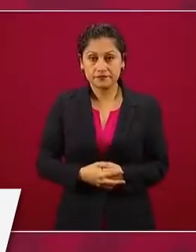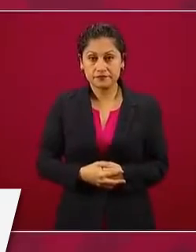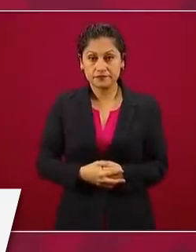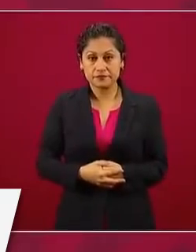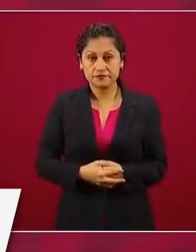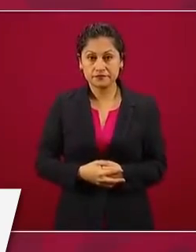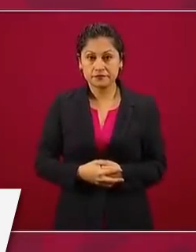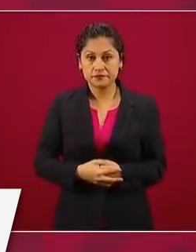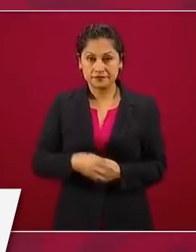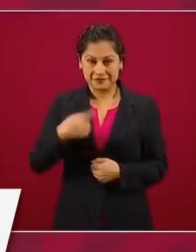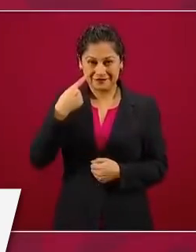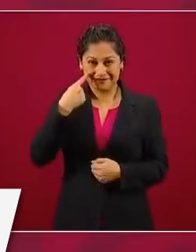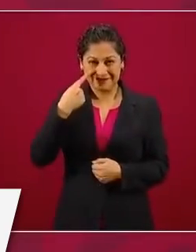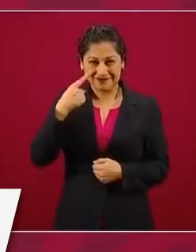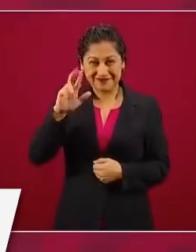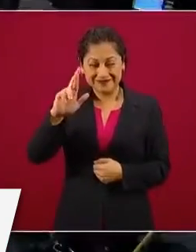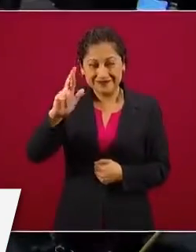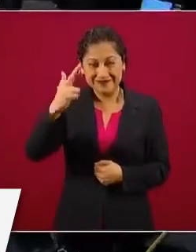antiguos de Europa